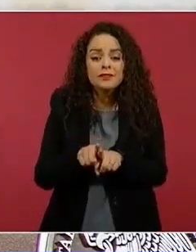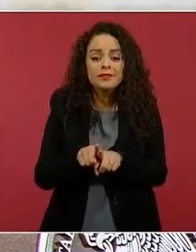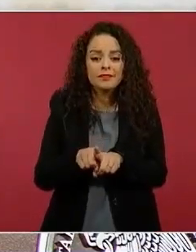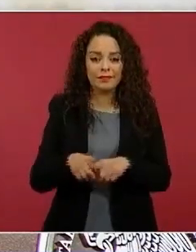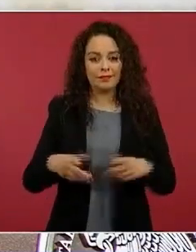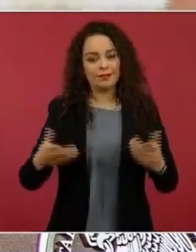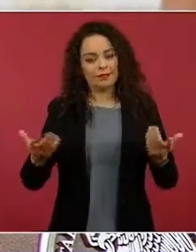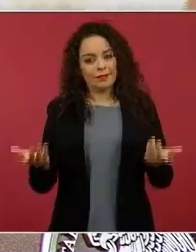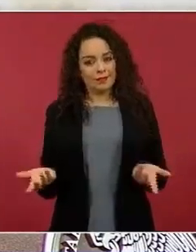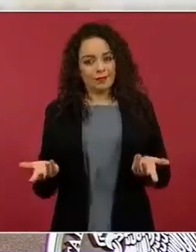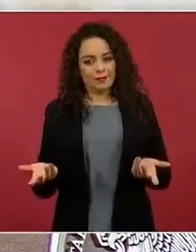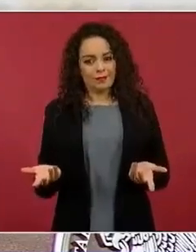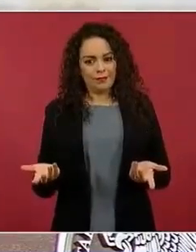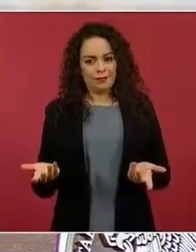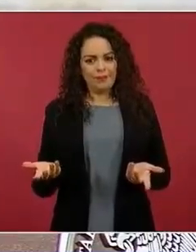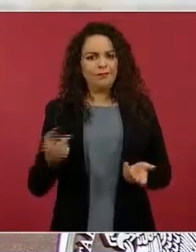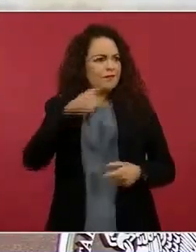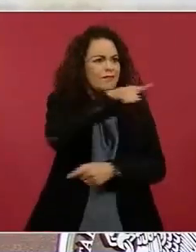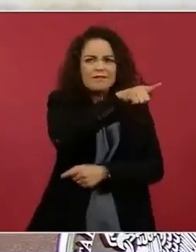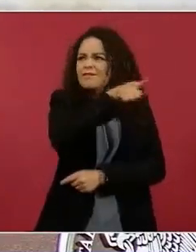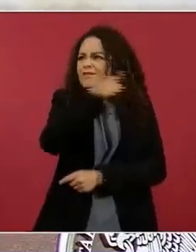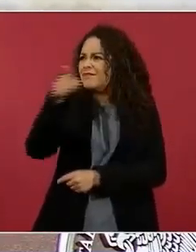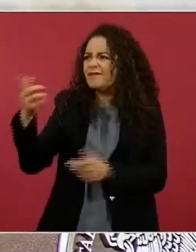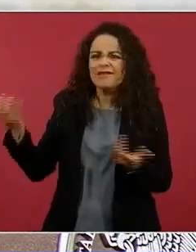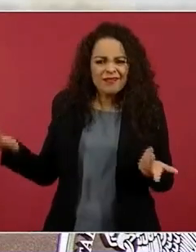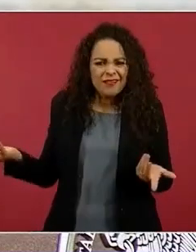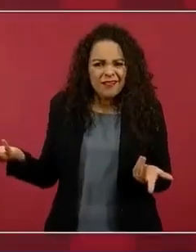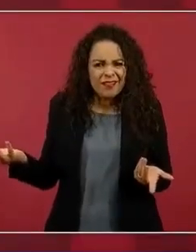Pues, ¿quiénes son ellos?